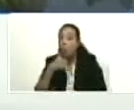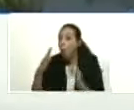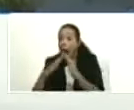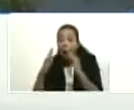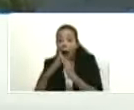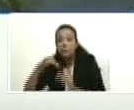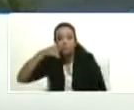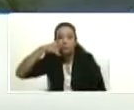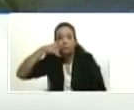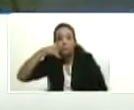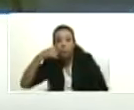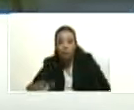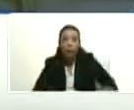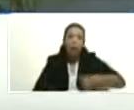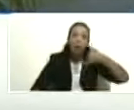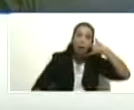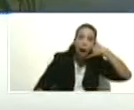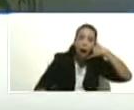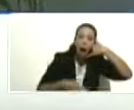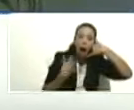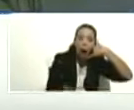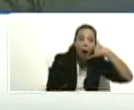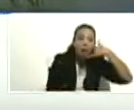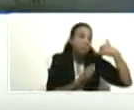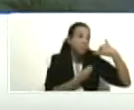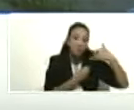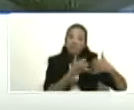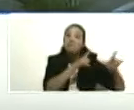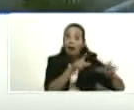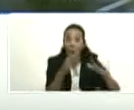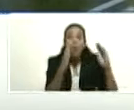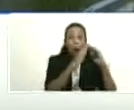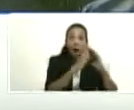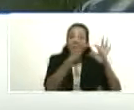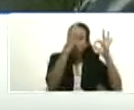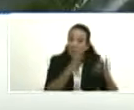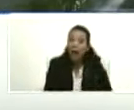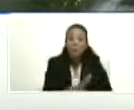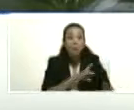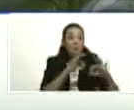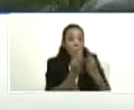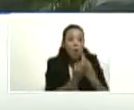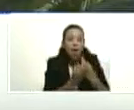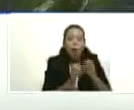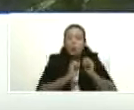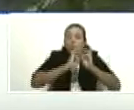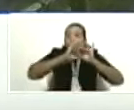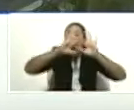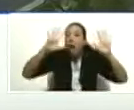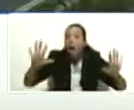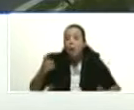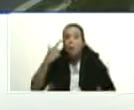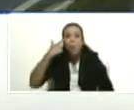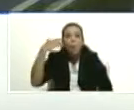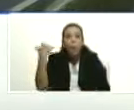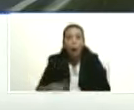vivienda y que en la tarde te dicen que ya tienes un hogar digno para tu familia. O sea,